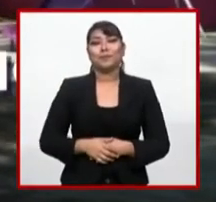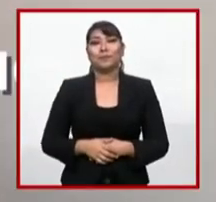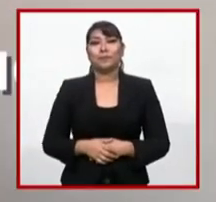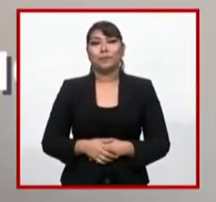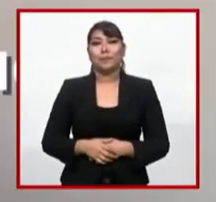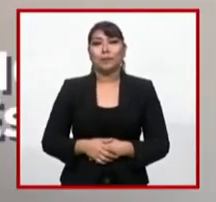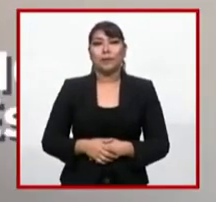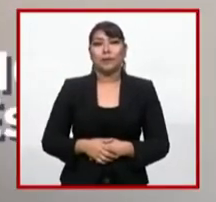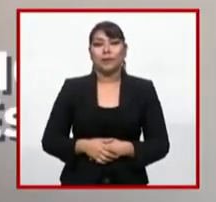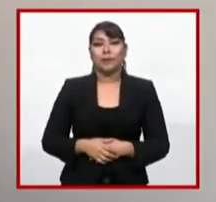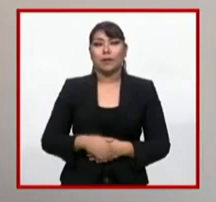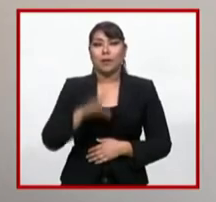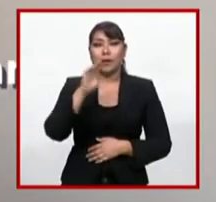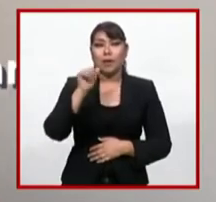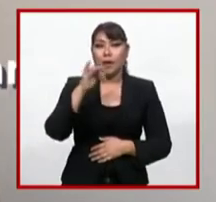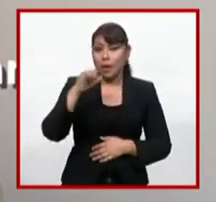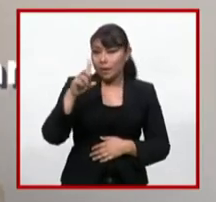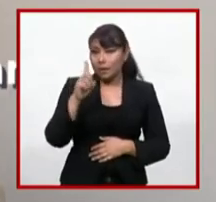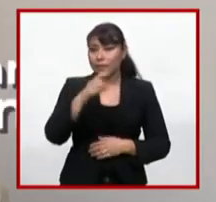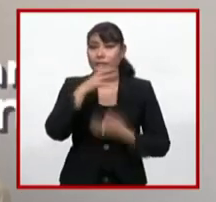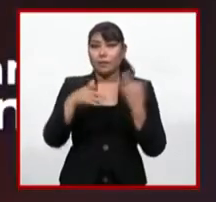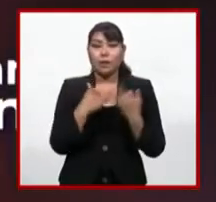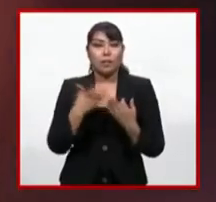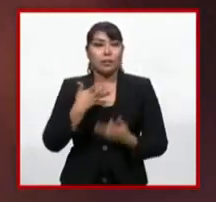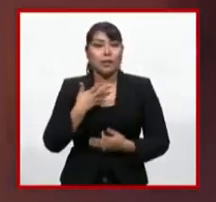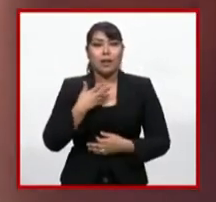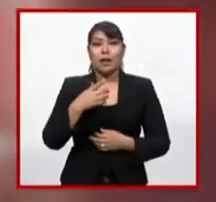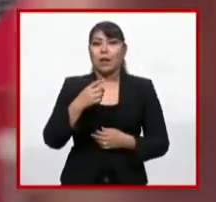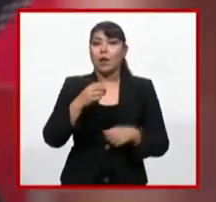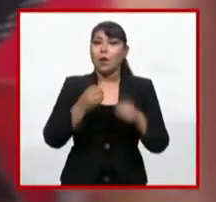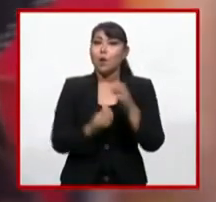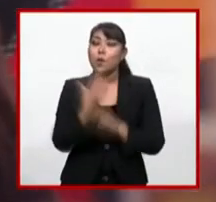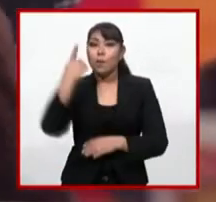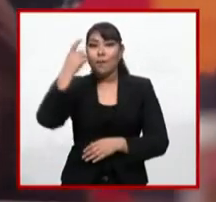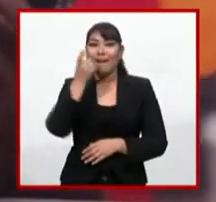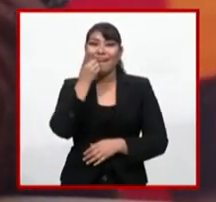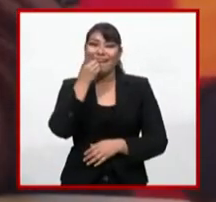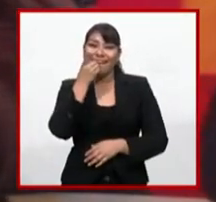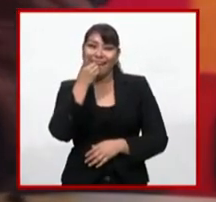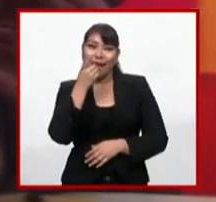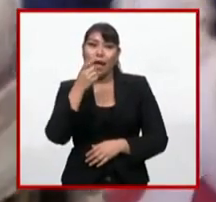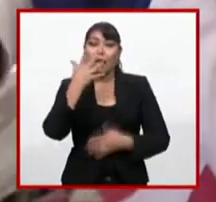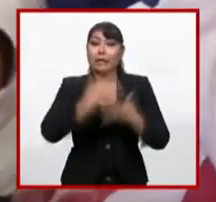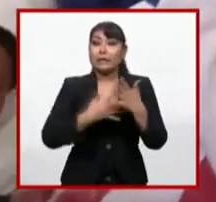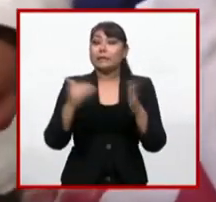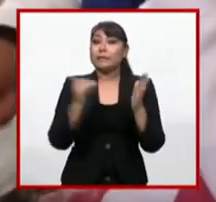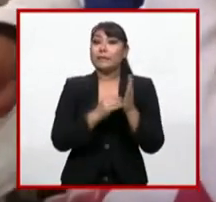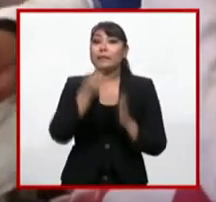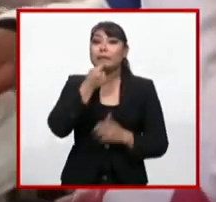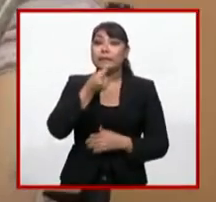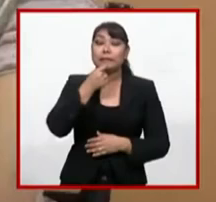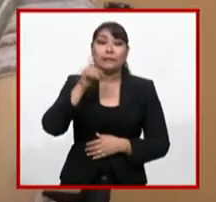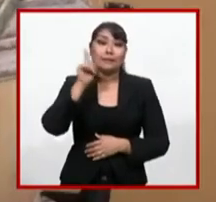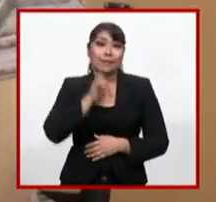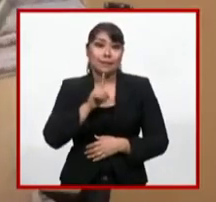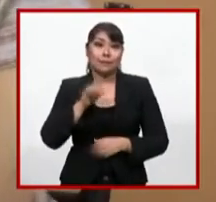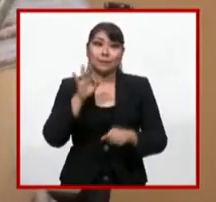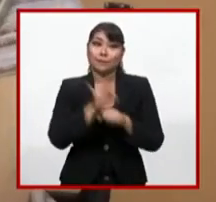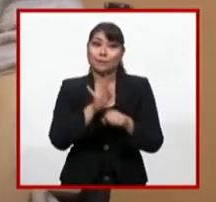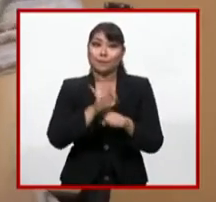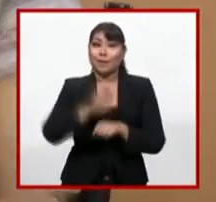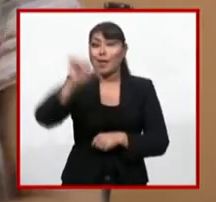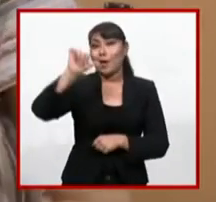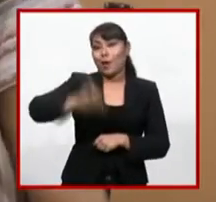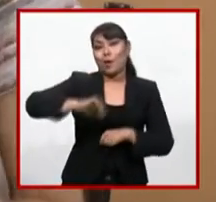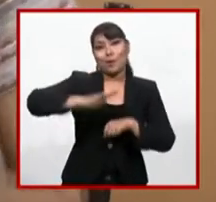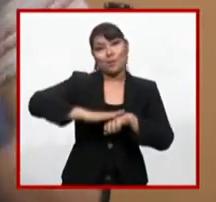los 13 CAICs del DIF estatal tendrán equipamiento odontológico nuevo, beneficiando a 15.000 niñas y niños de nuestro estado. Hoy,